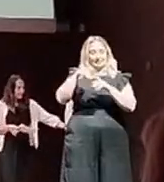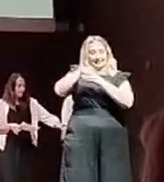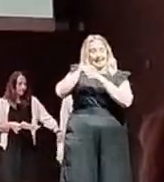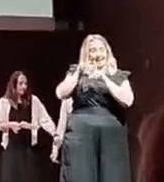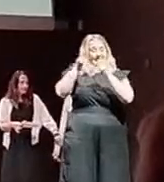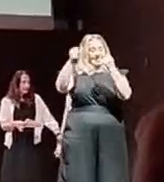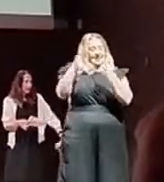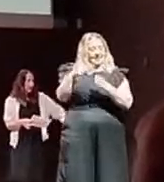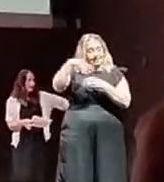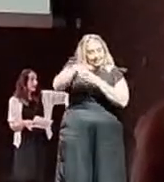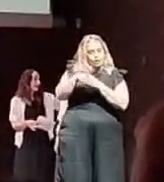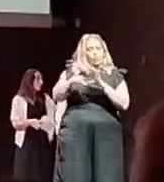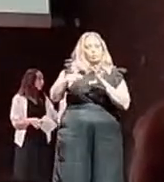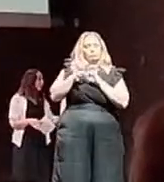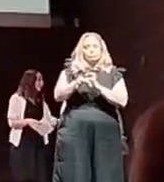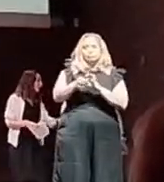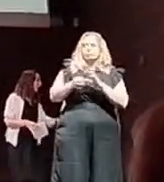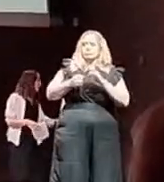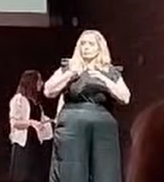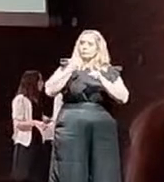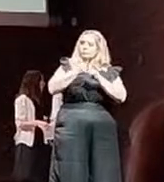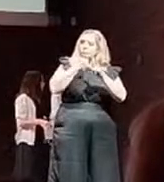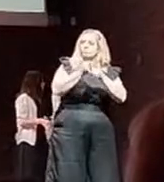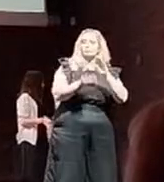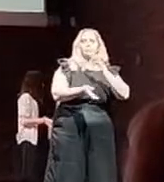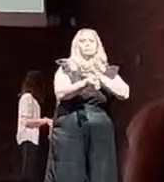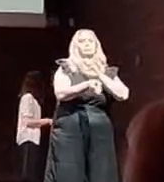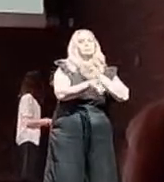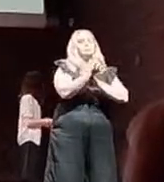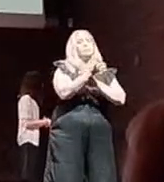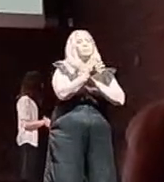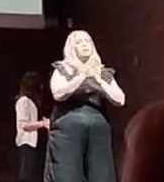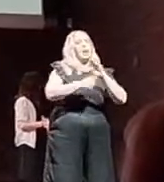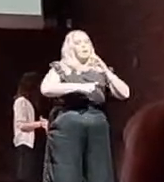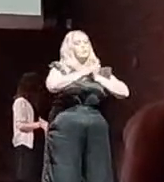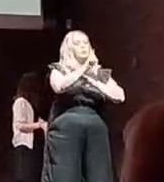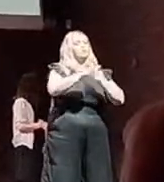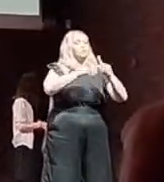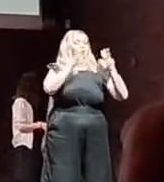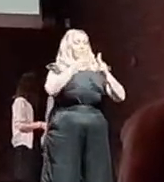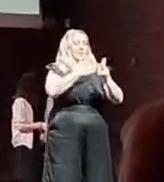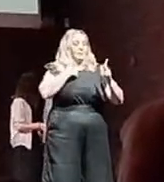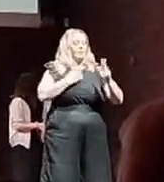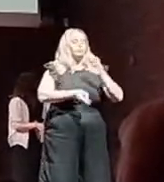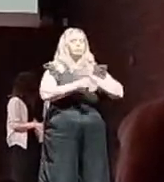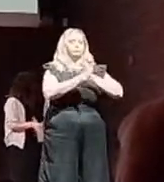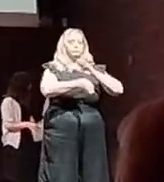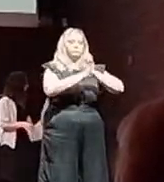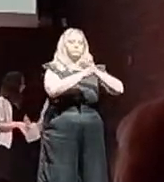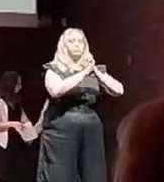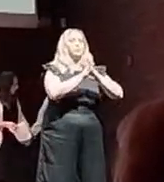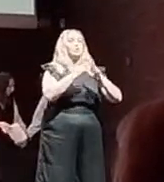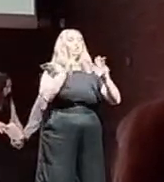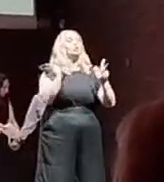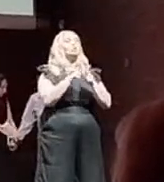entidades, para unir nuestra fuerza imparable y seguir construyendo y avanzando hacia la sociedad que queremos.